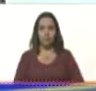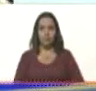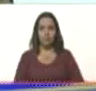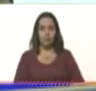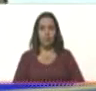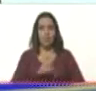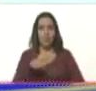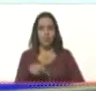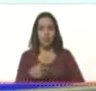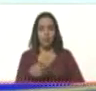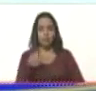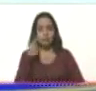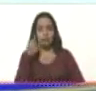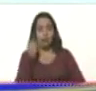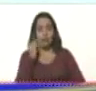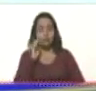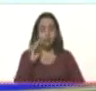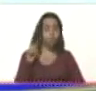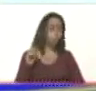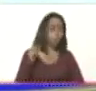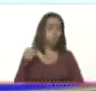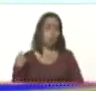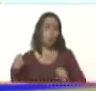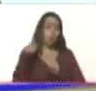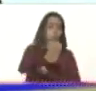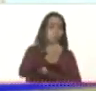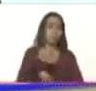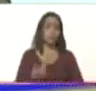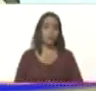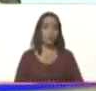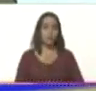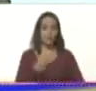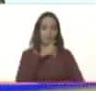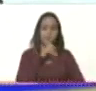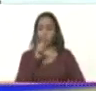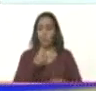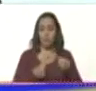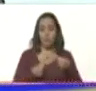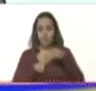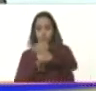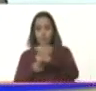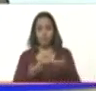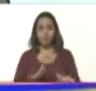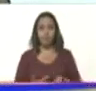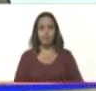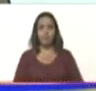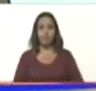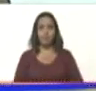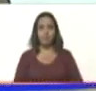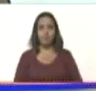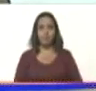descuidaba, ¡lum!, le daba. Se descuidaba, ¡pum!, le volvía a dar.